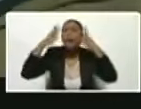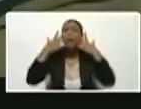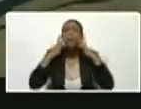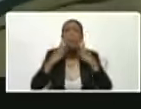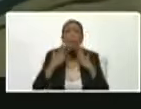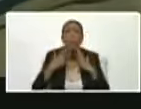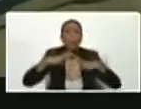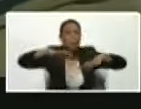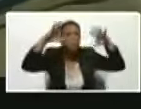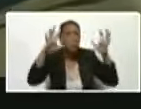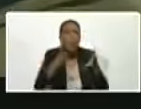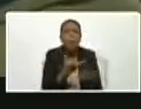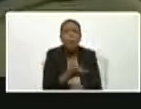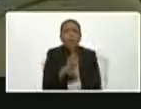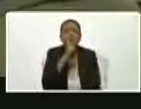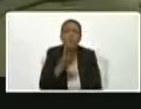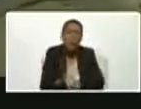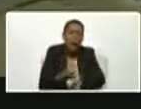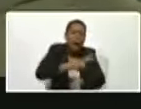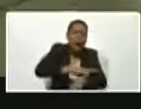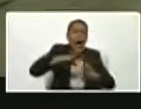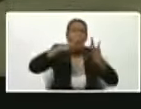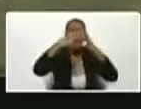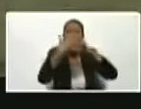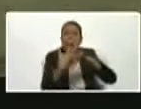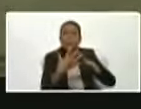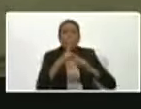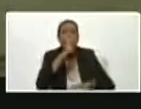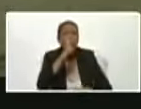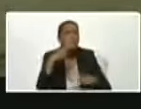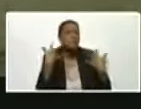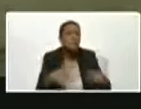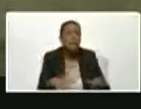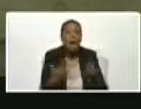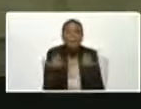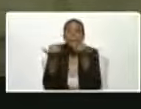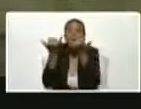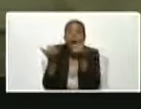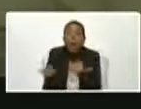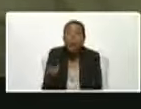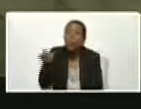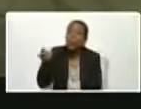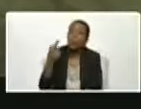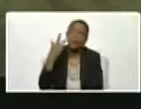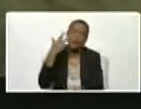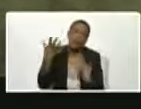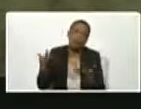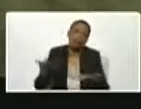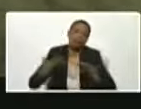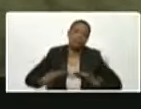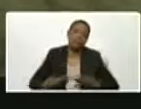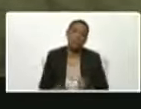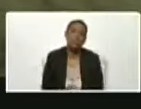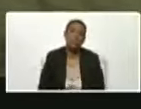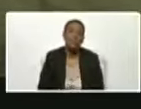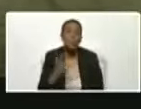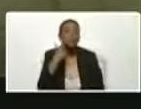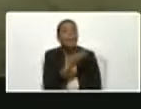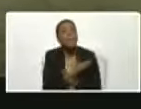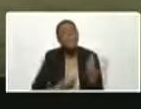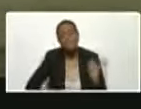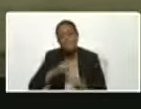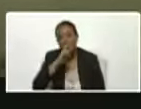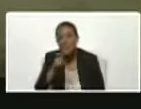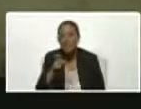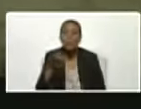y este este joven Esta generación de relevo me dijo profe usted va a ver su escuela bonita Porque nuestro presidente